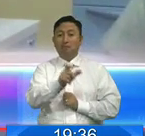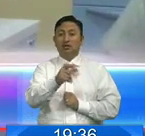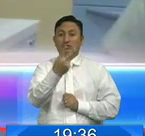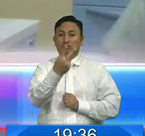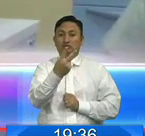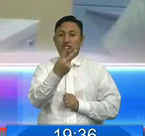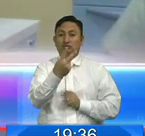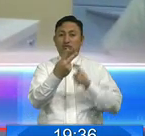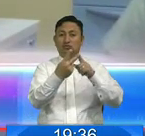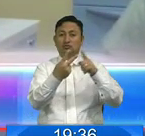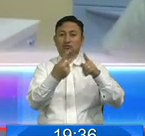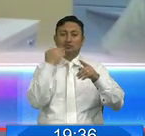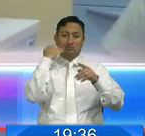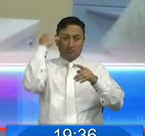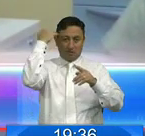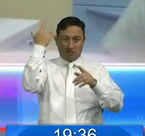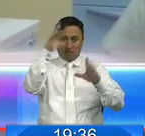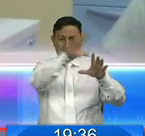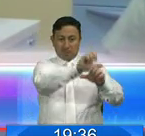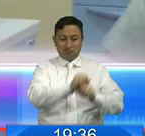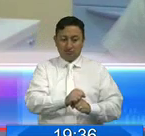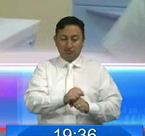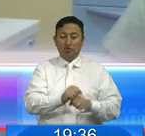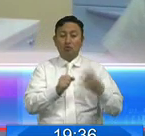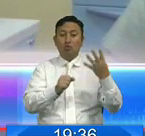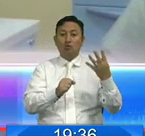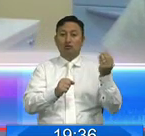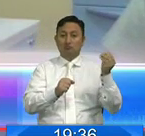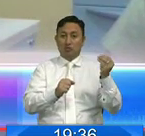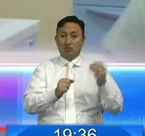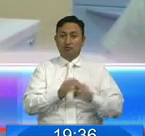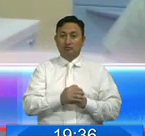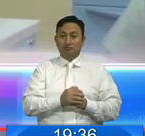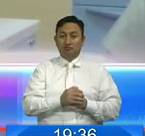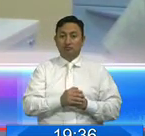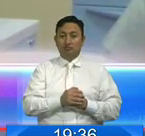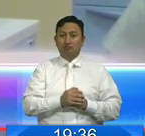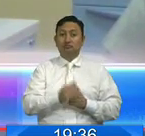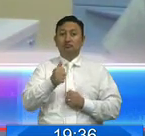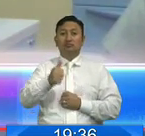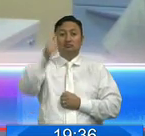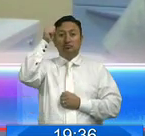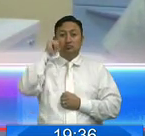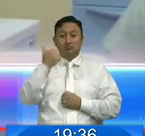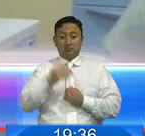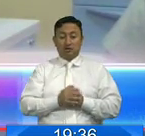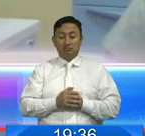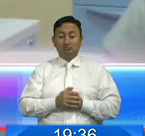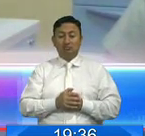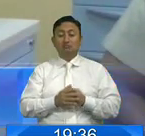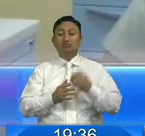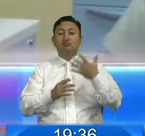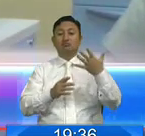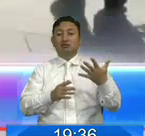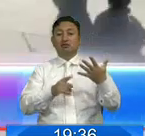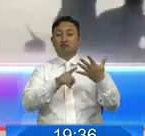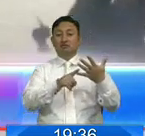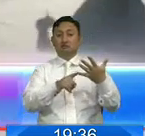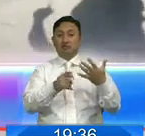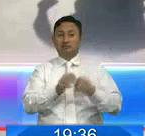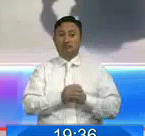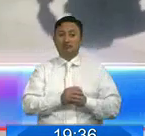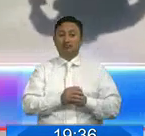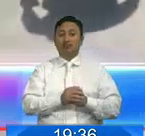dos ciudadanos mayores de edad, cuatro menores de edad, y el día de ayer fue detenido un quinto menor de edad. Los